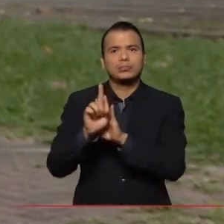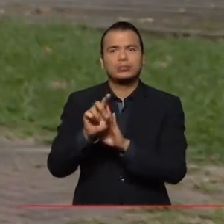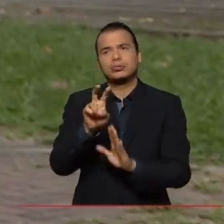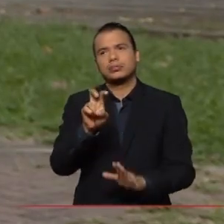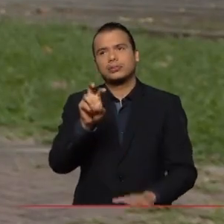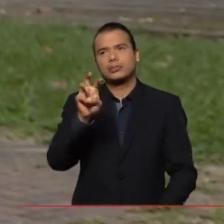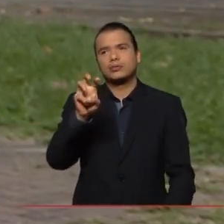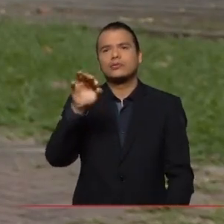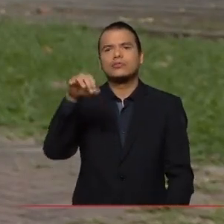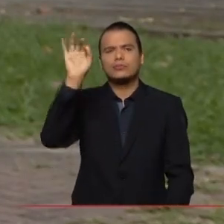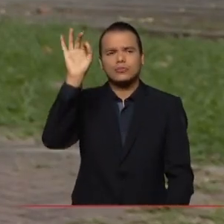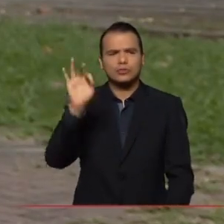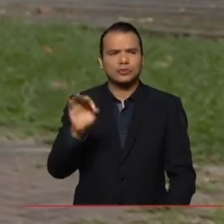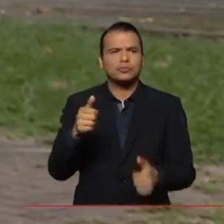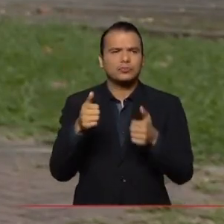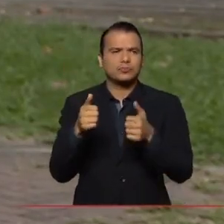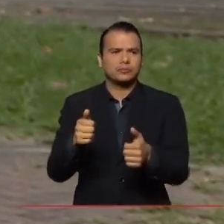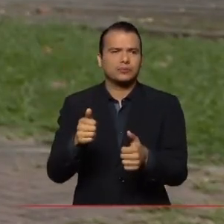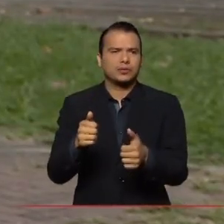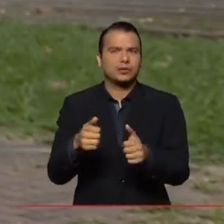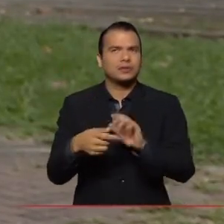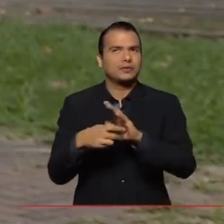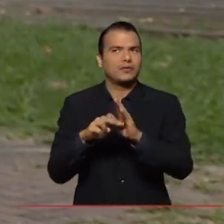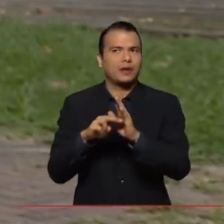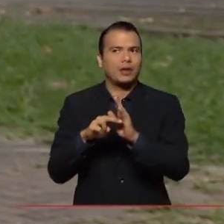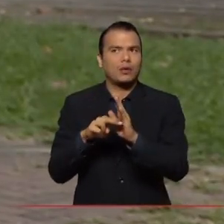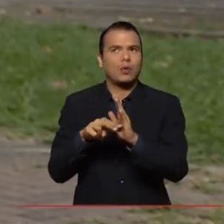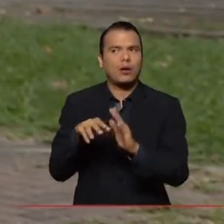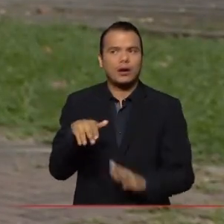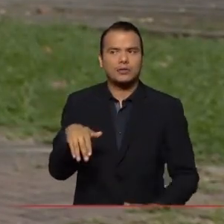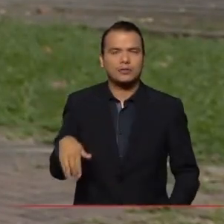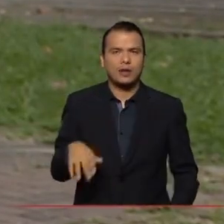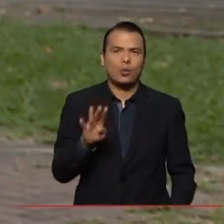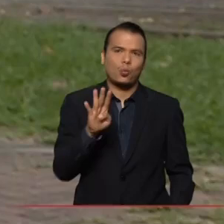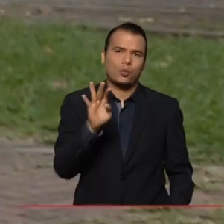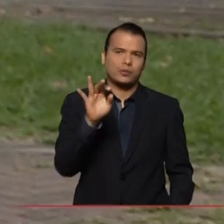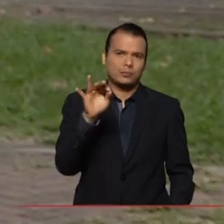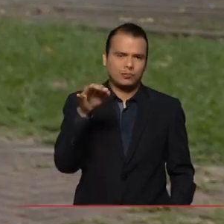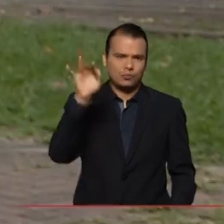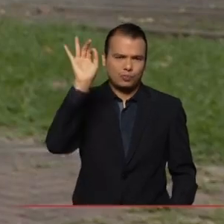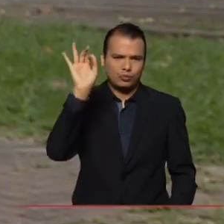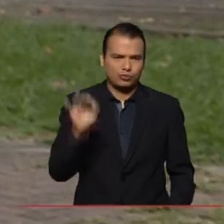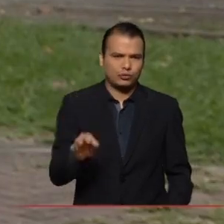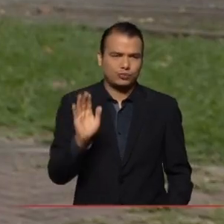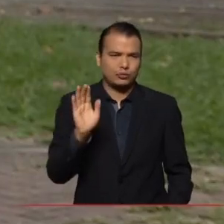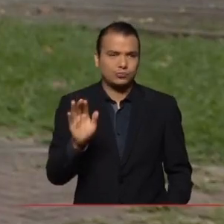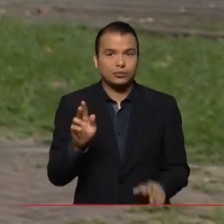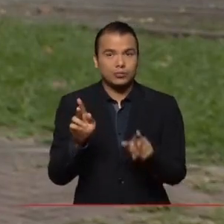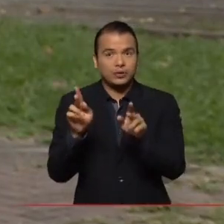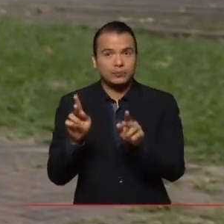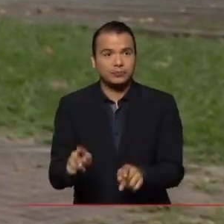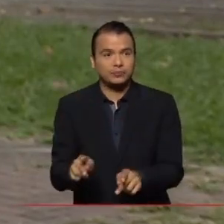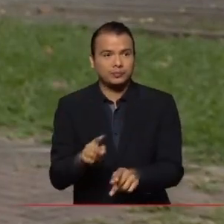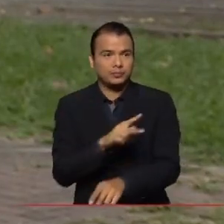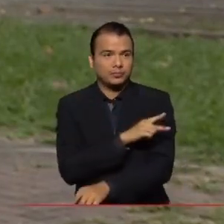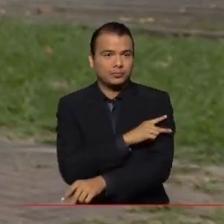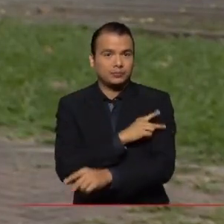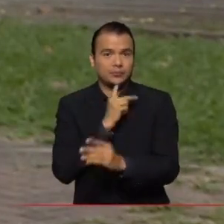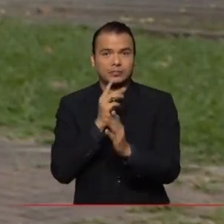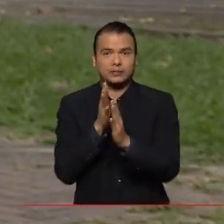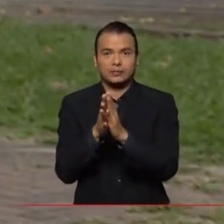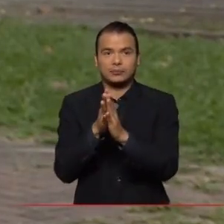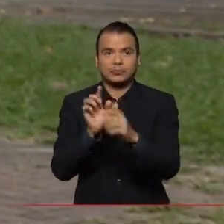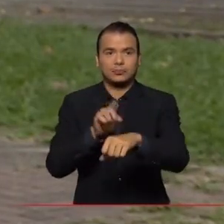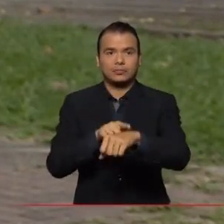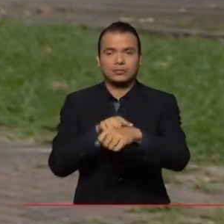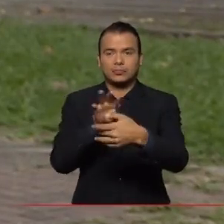en la ejecución. Pero ha dicho el director de esta entidad del distrito, el señor Mira, que de no cumplirse